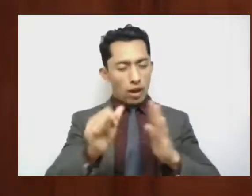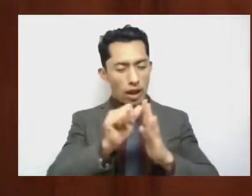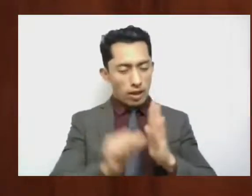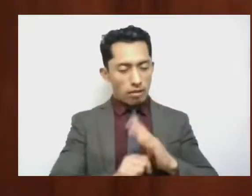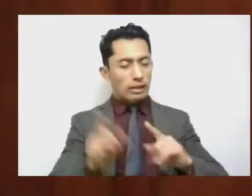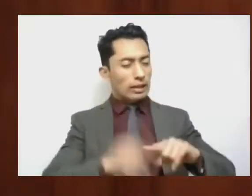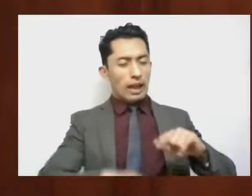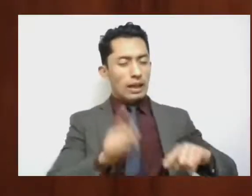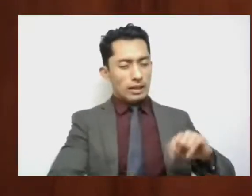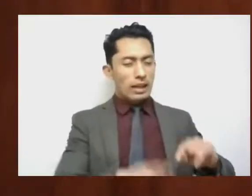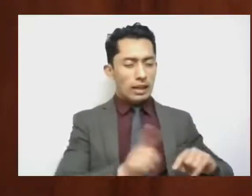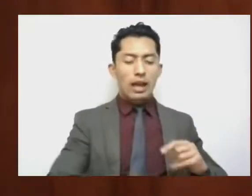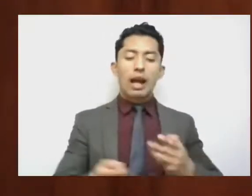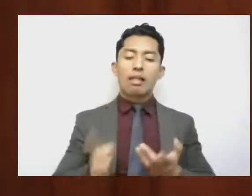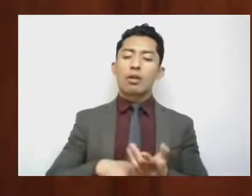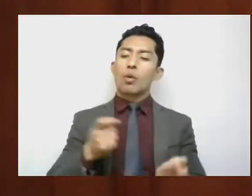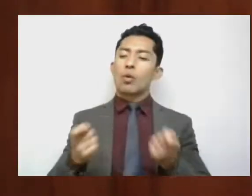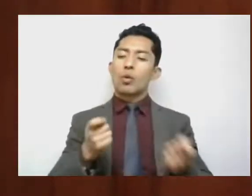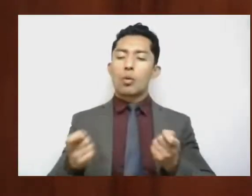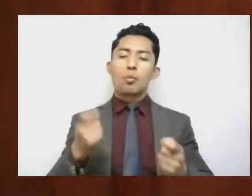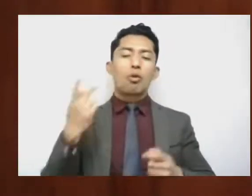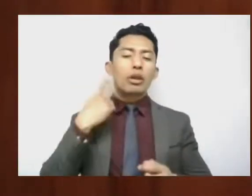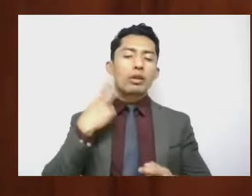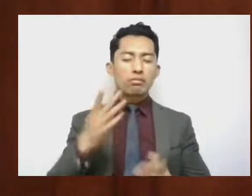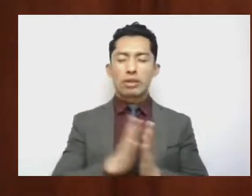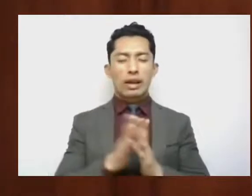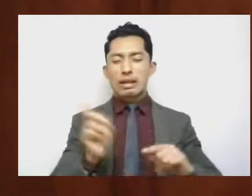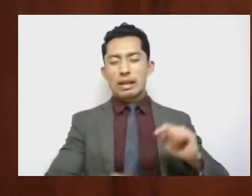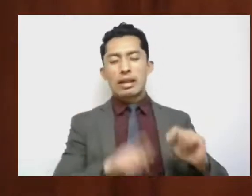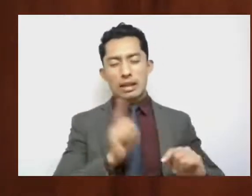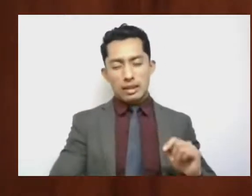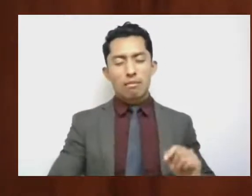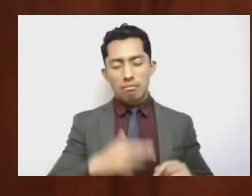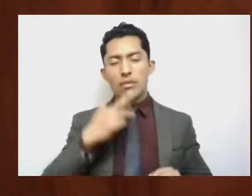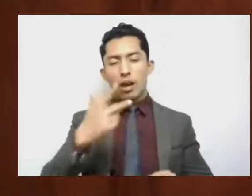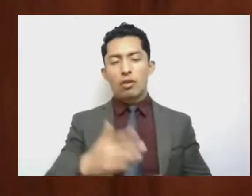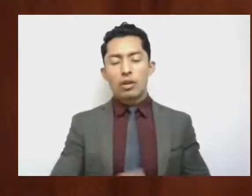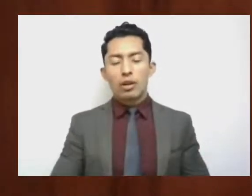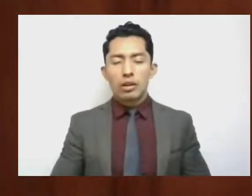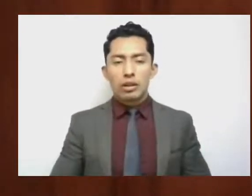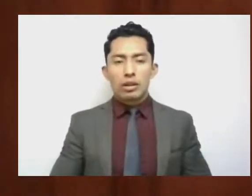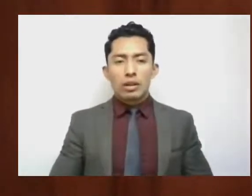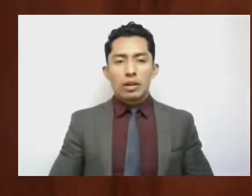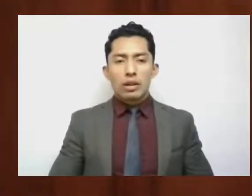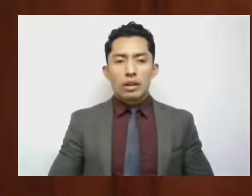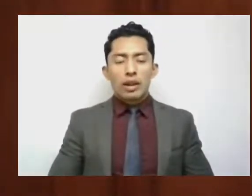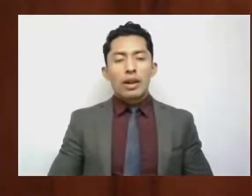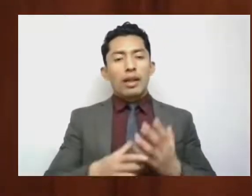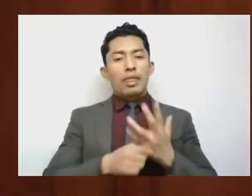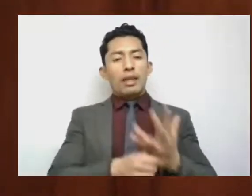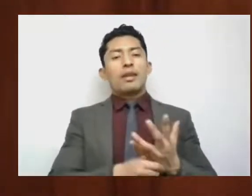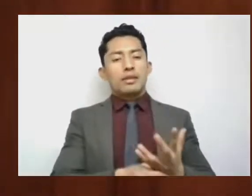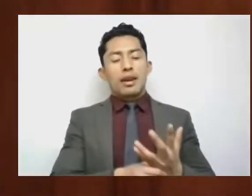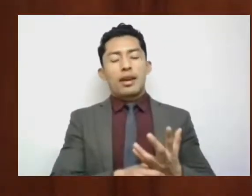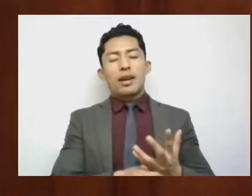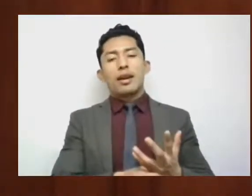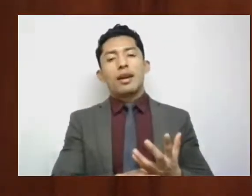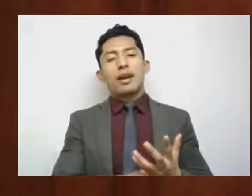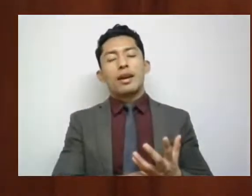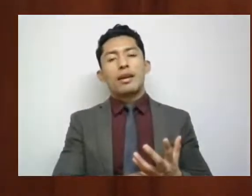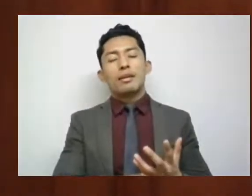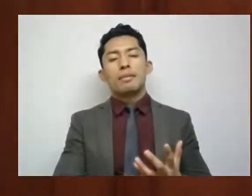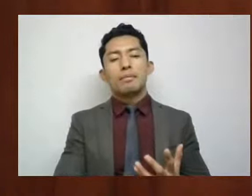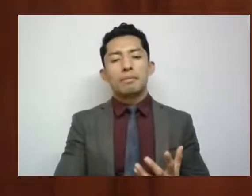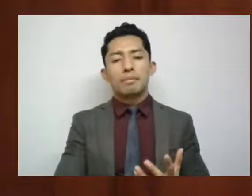del control político. Bien dice una frase en